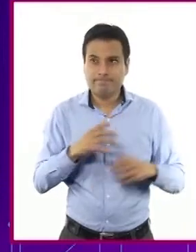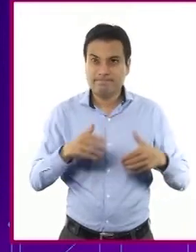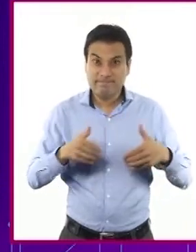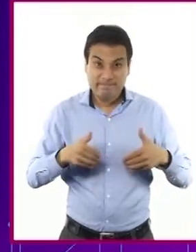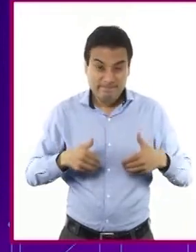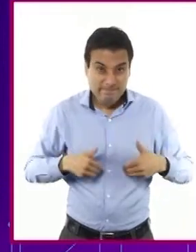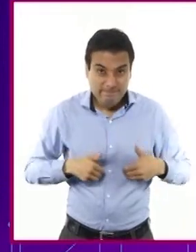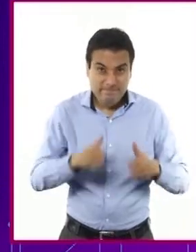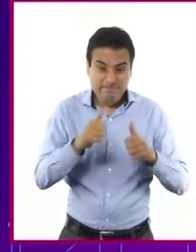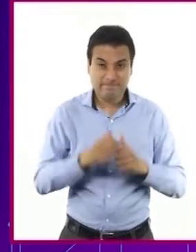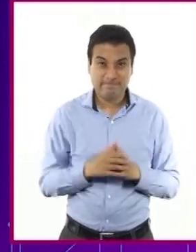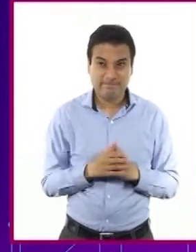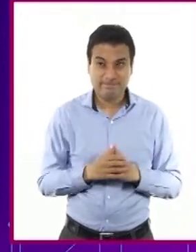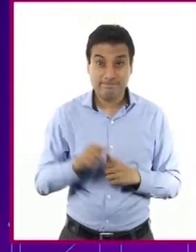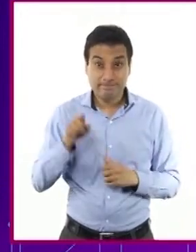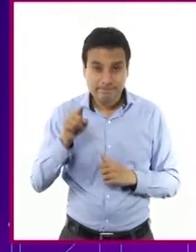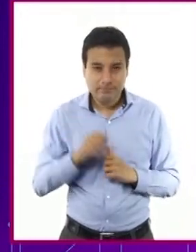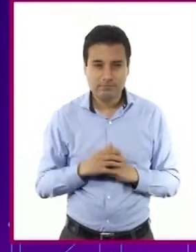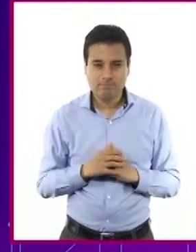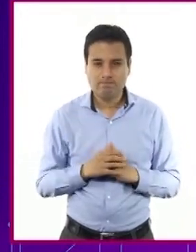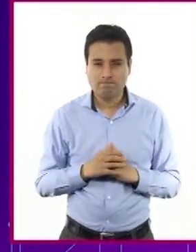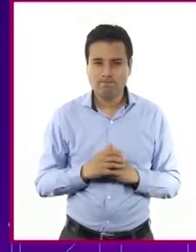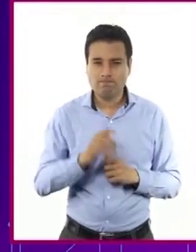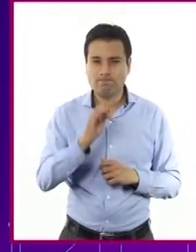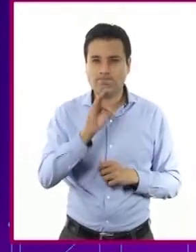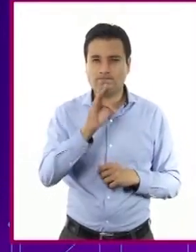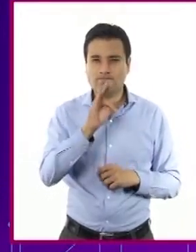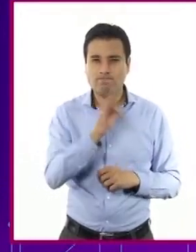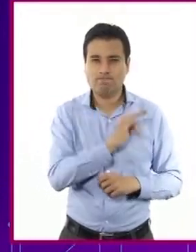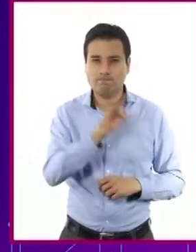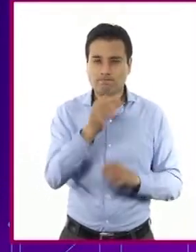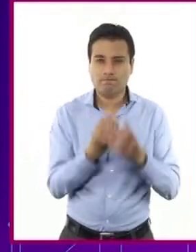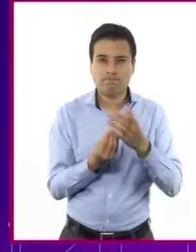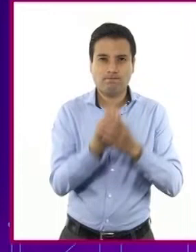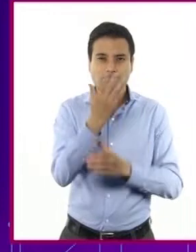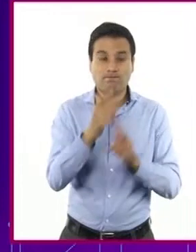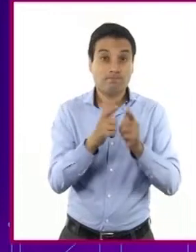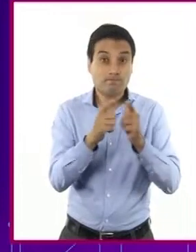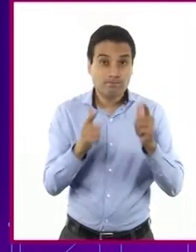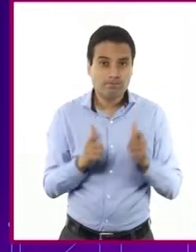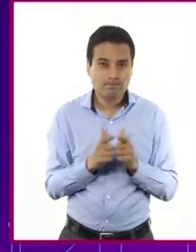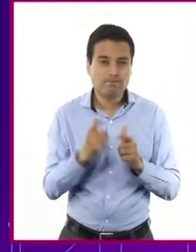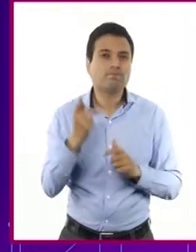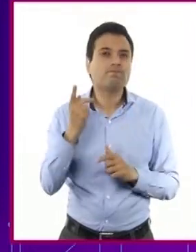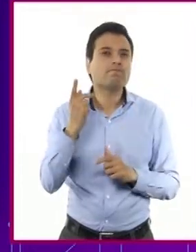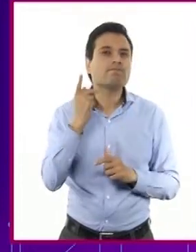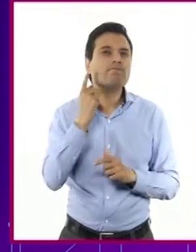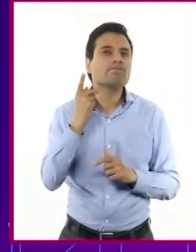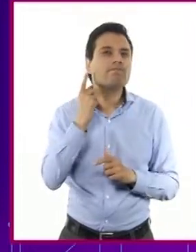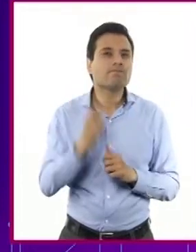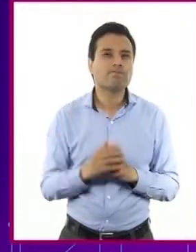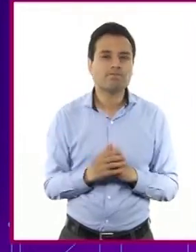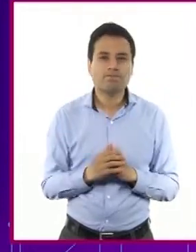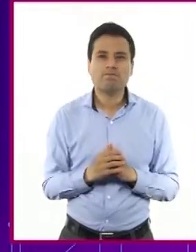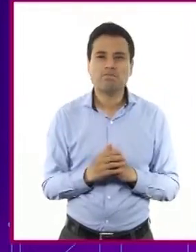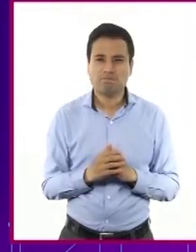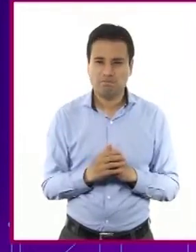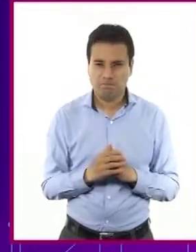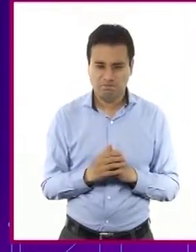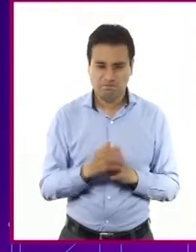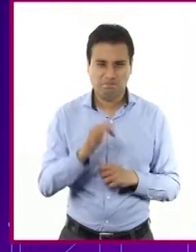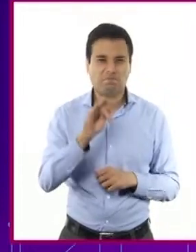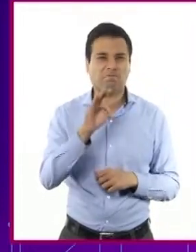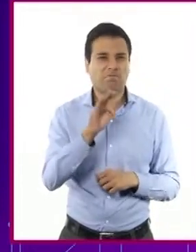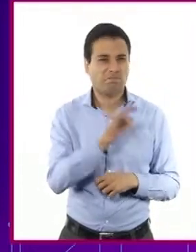Alemania, encauzarlo para formar un partido político que iba a cimbrar toda